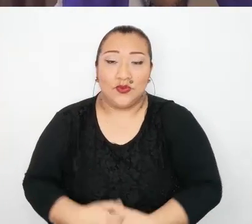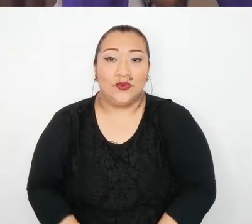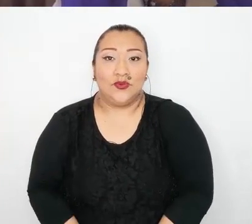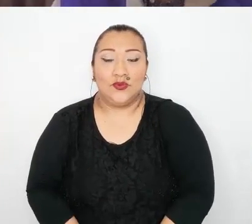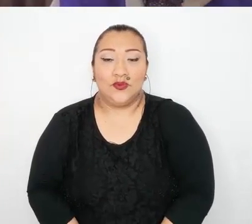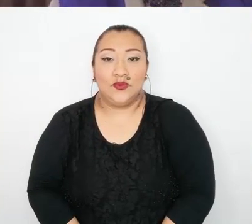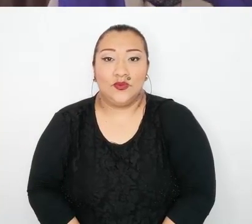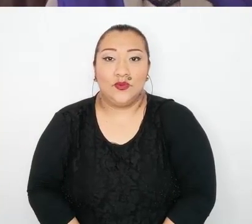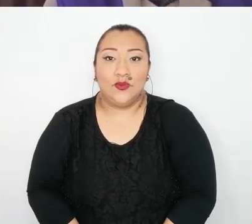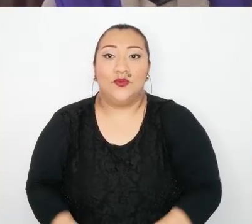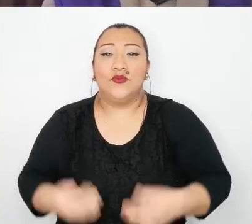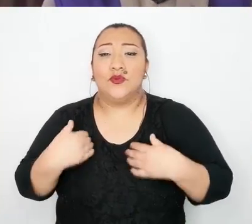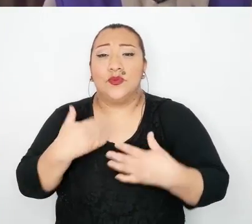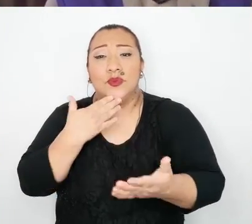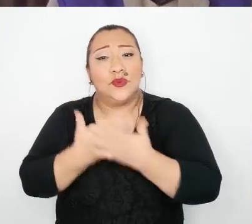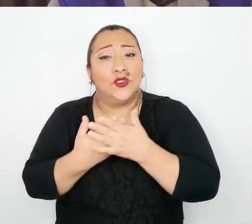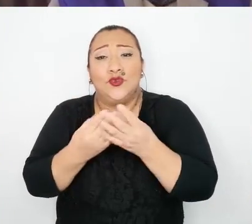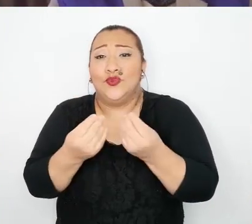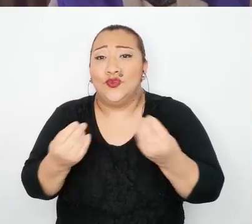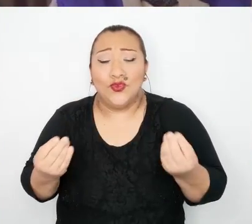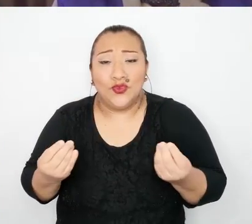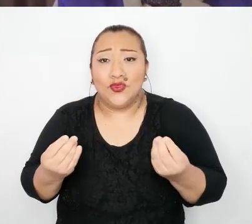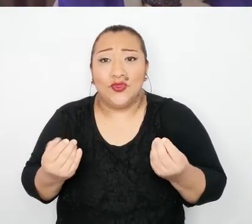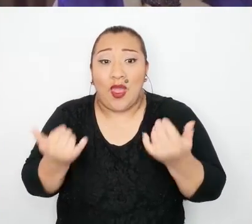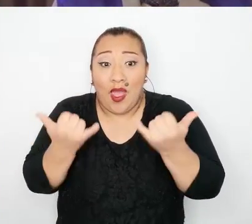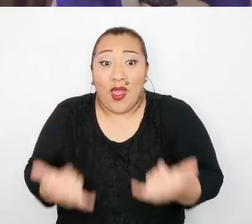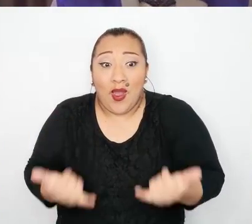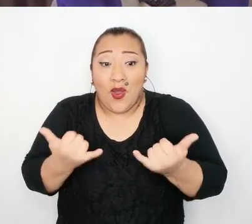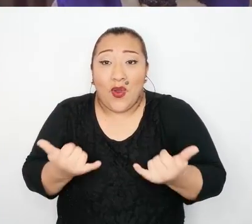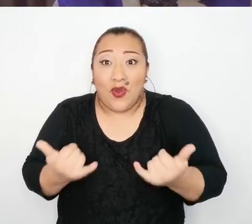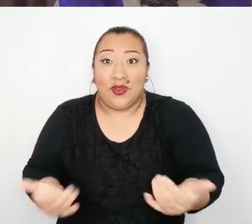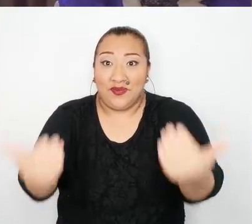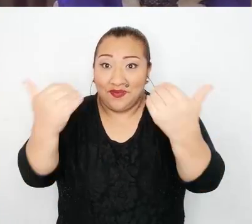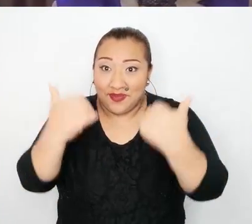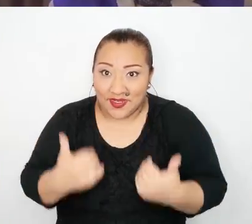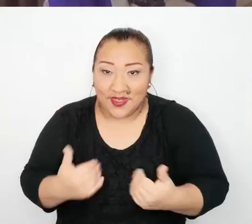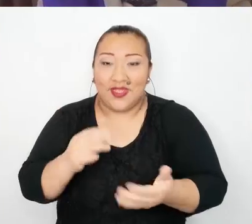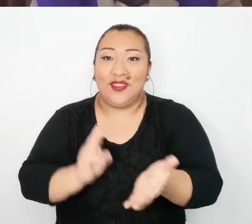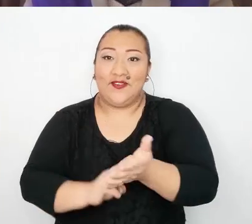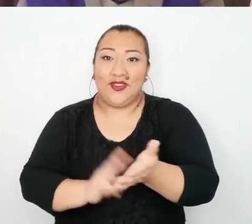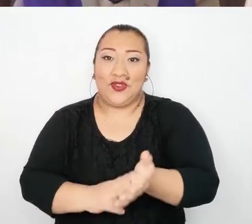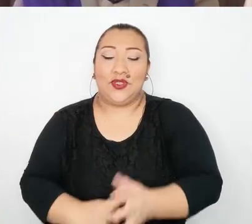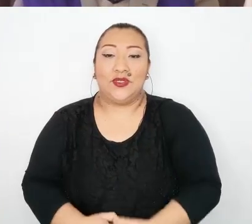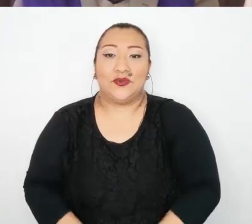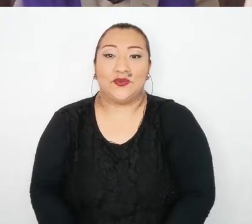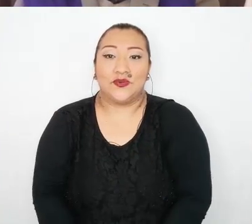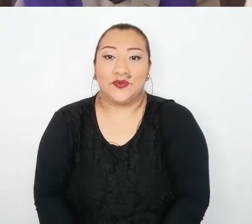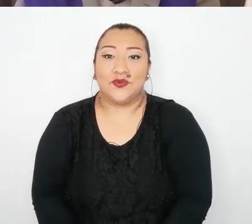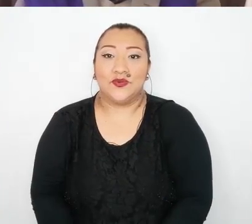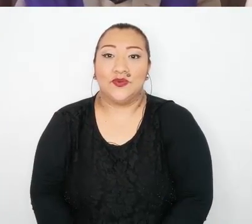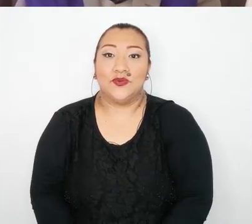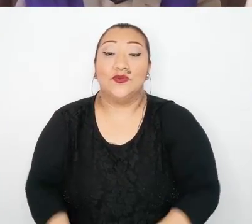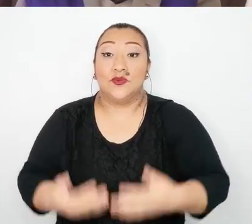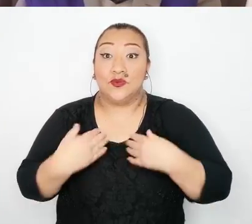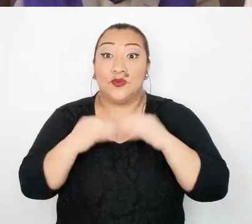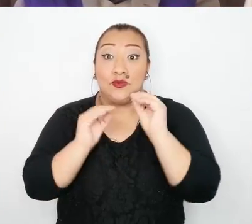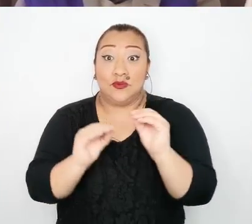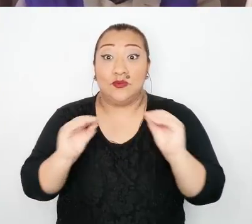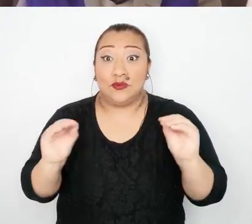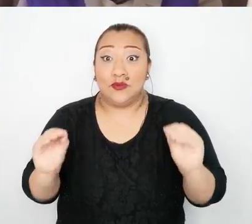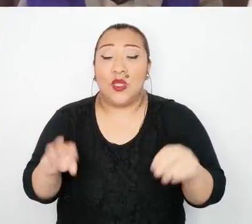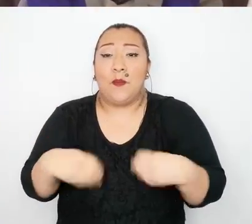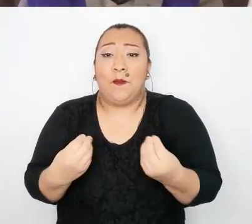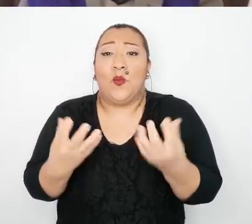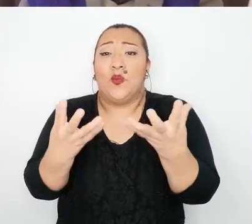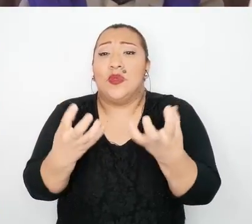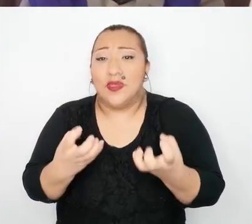con todas. Les agradezco mucho que estén el día de hoy aquí en la Defensoría del Pueblo. Los